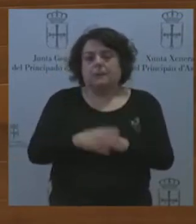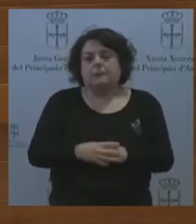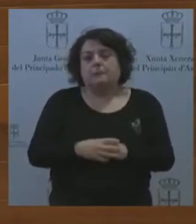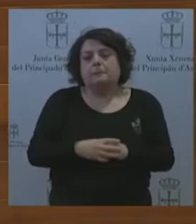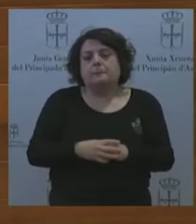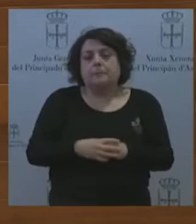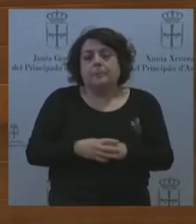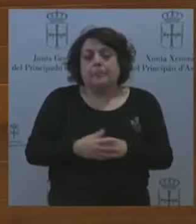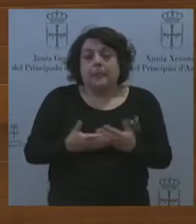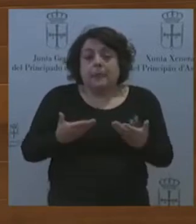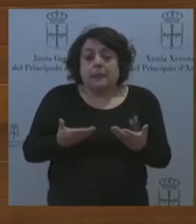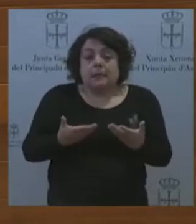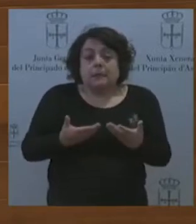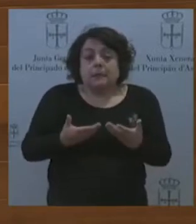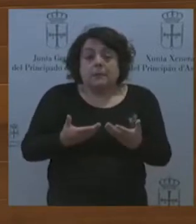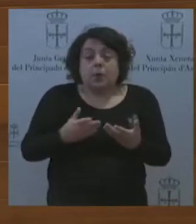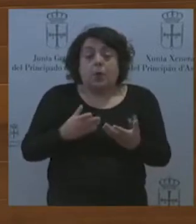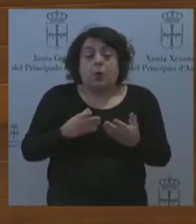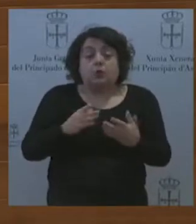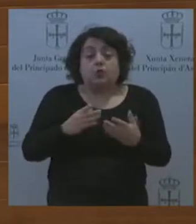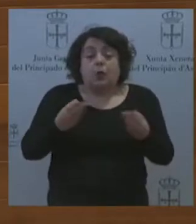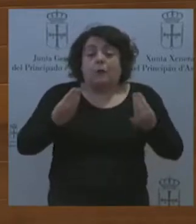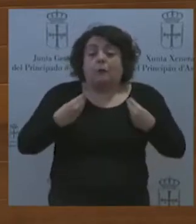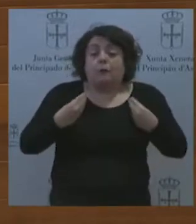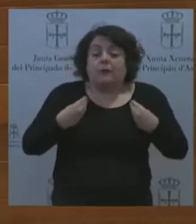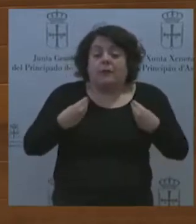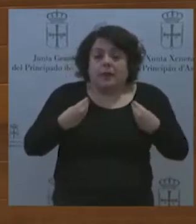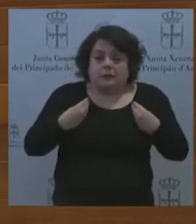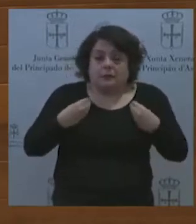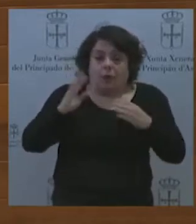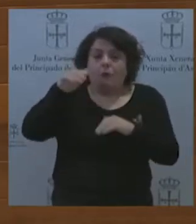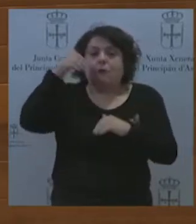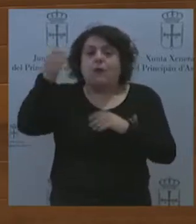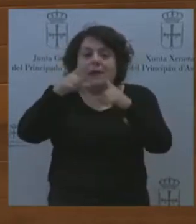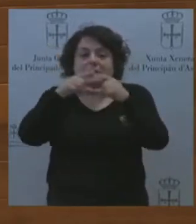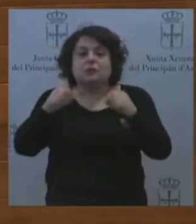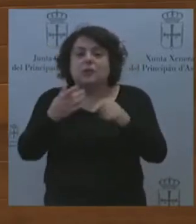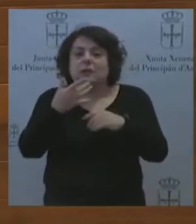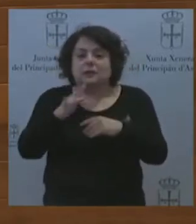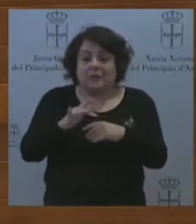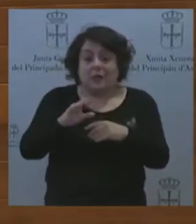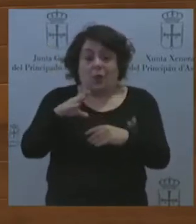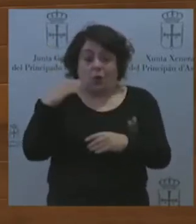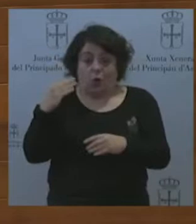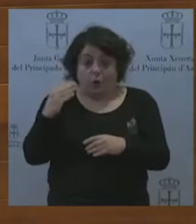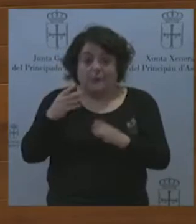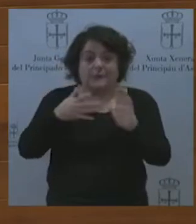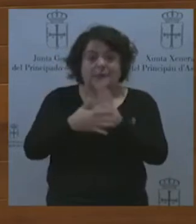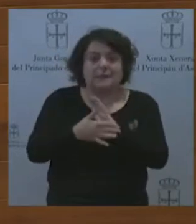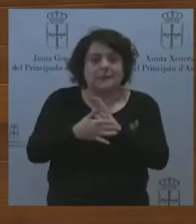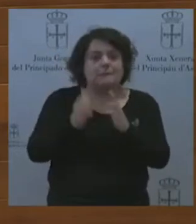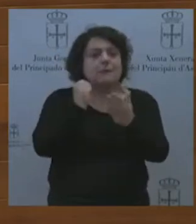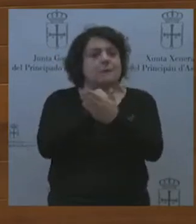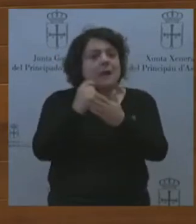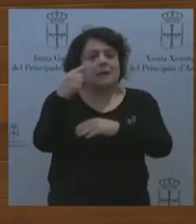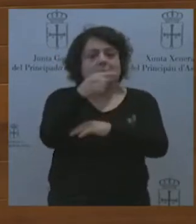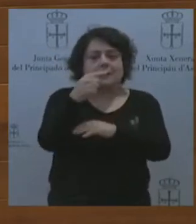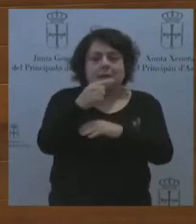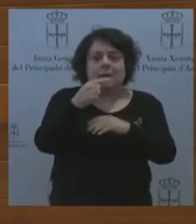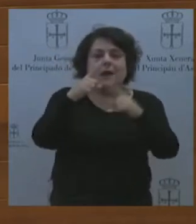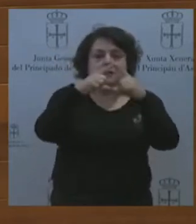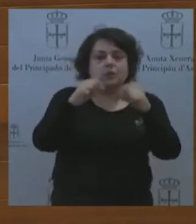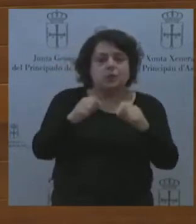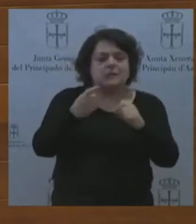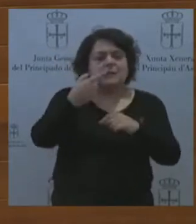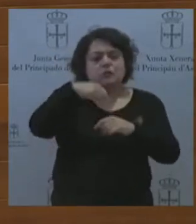fuera, señorías, fuera de Asturias, eso es lo malo. Una lacra para nuestra región de la que les responsabilizamos a ustedes, solo a ustedes,